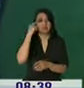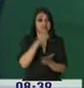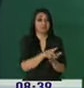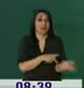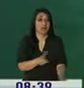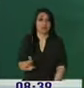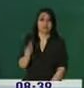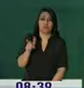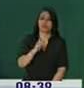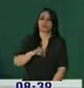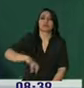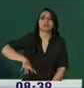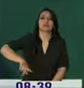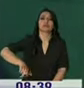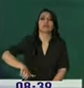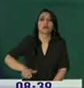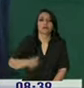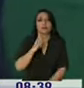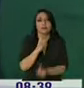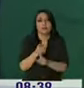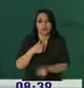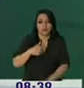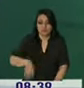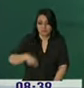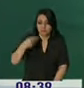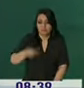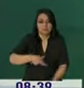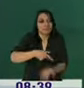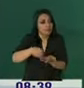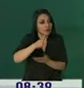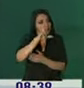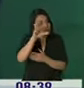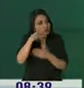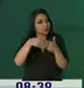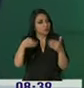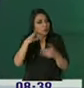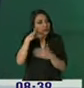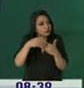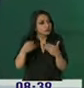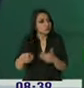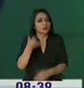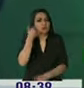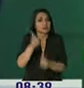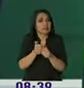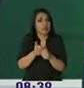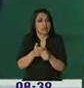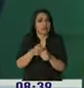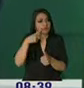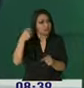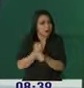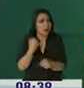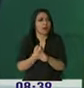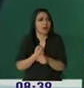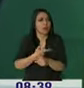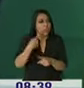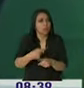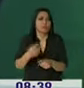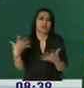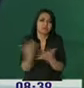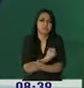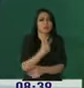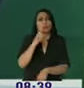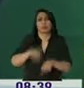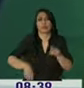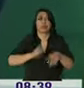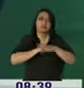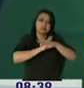Sino que uno le cuesta, pues no, un teléfono de $300, $400, que se le roben y uno que se saque el aire. ¿Y eso significa por eso?